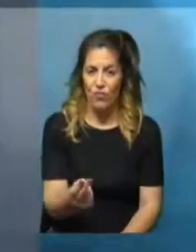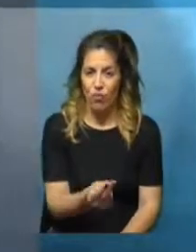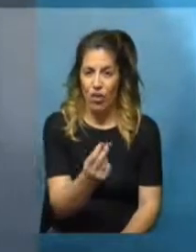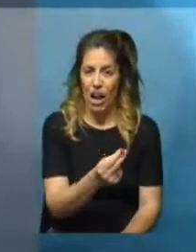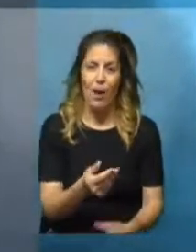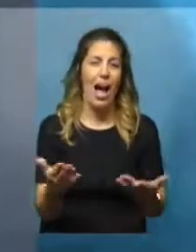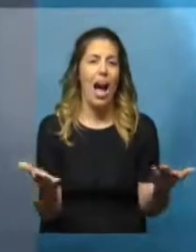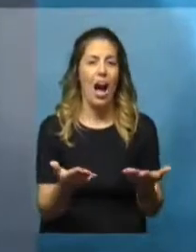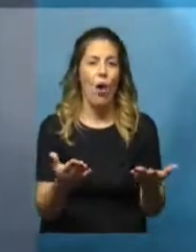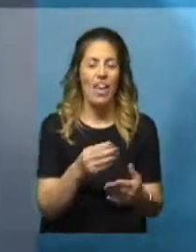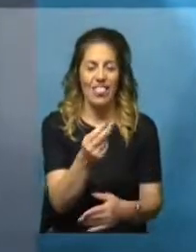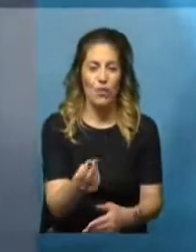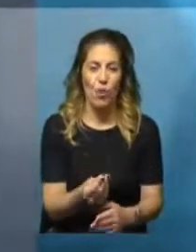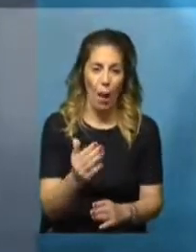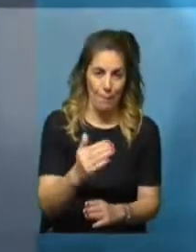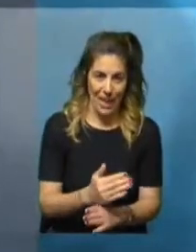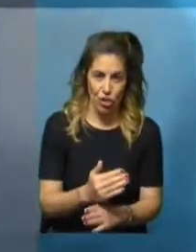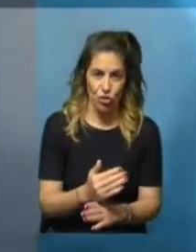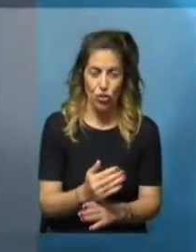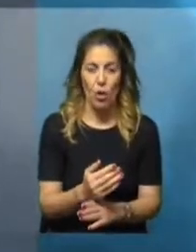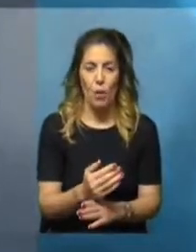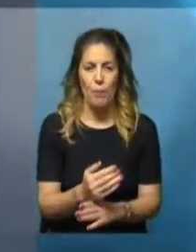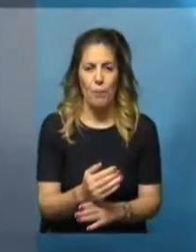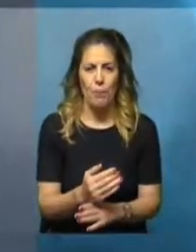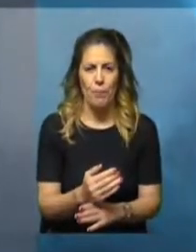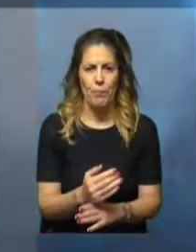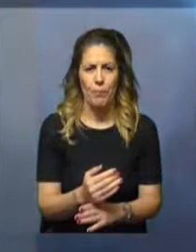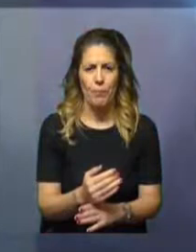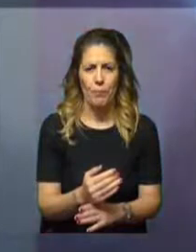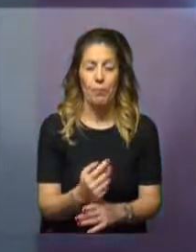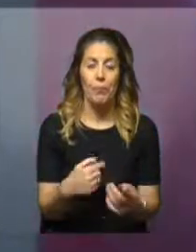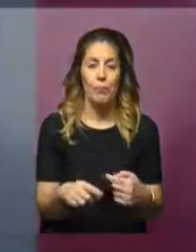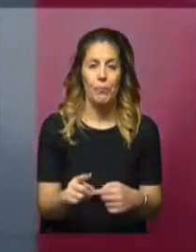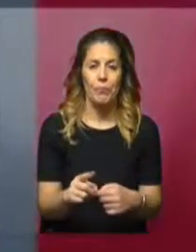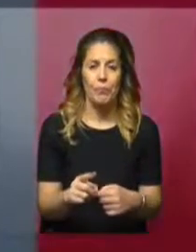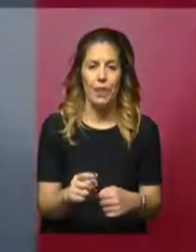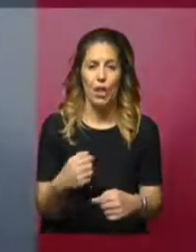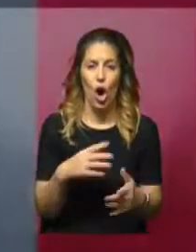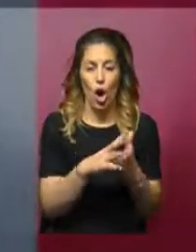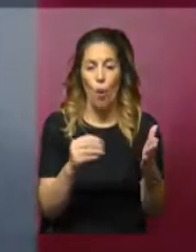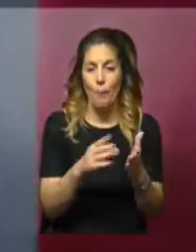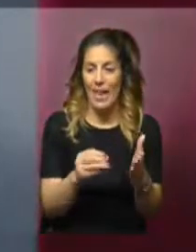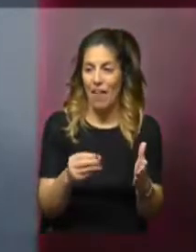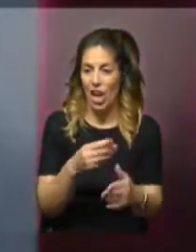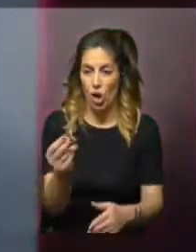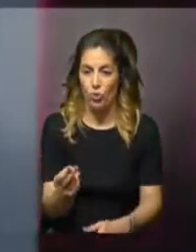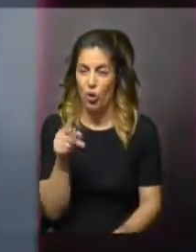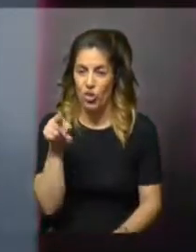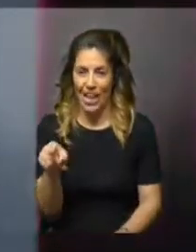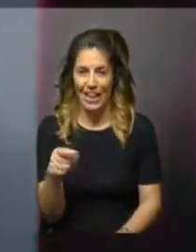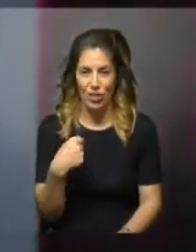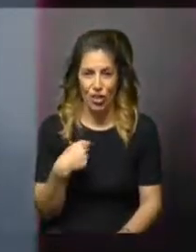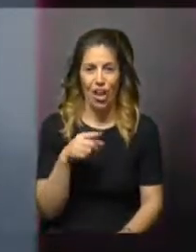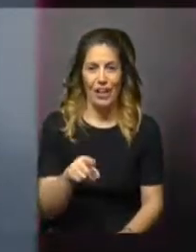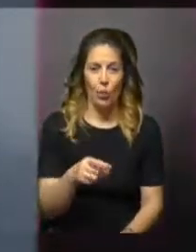ahora dibuja menos pero era digamos era Como le copiaba los dibujos a él cuando dibujaba